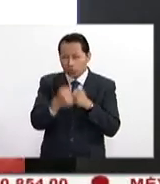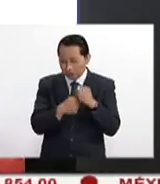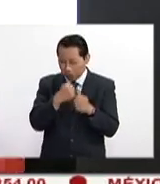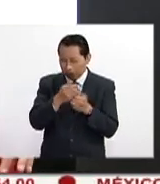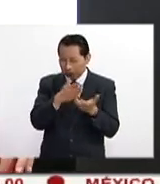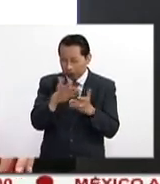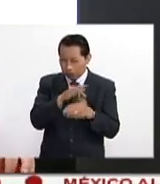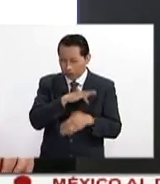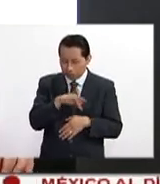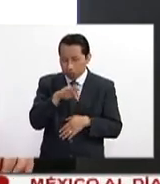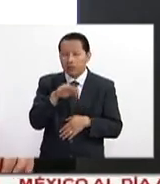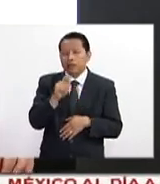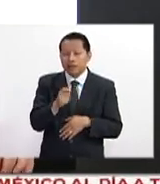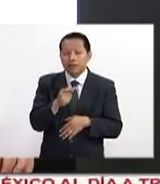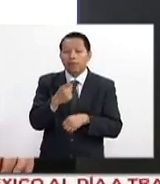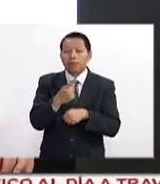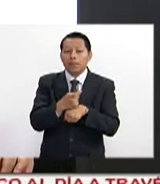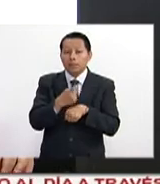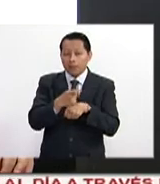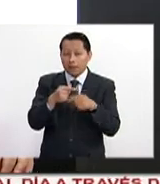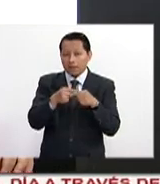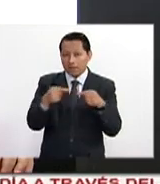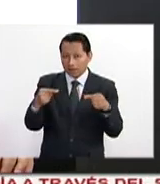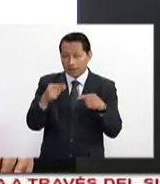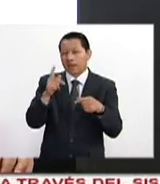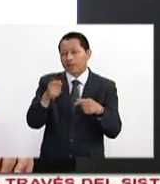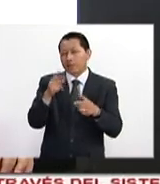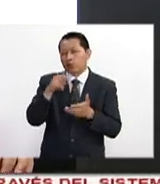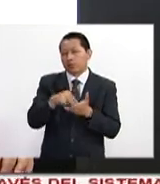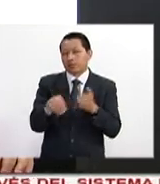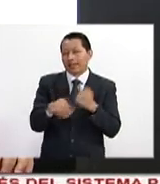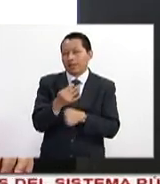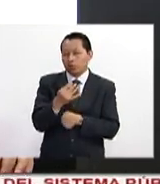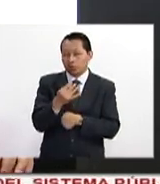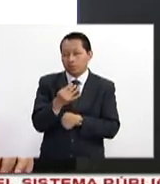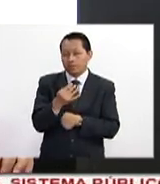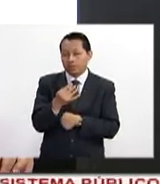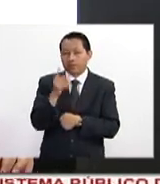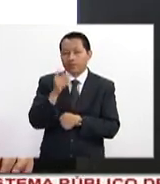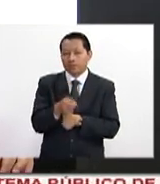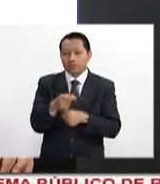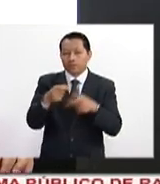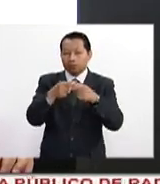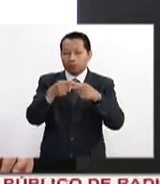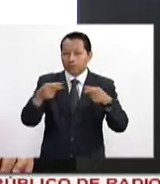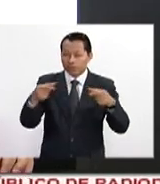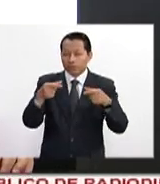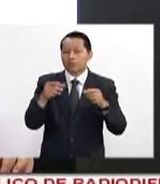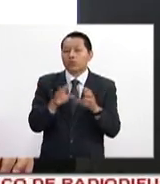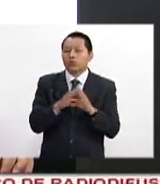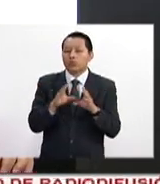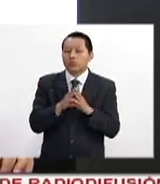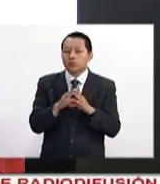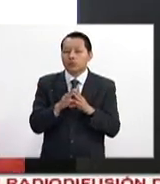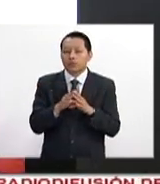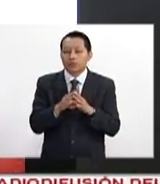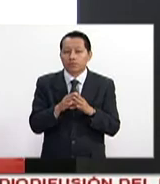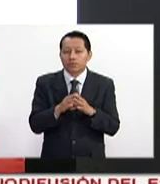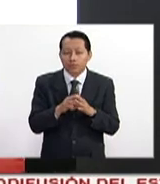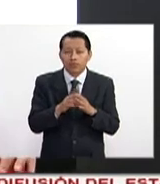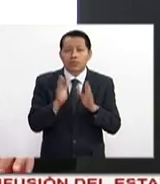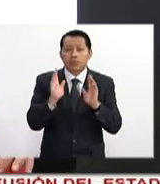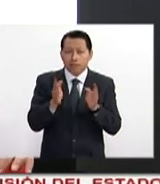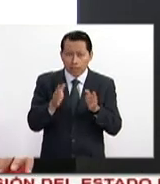logramos sacar la primera barra en el 2014. Y era una barra que, si bien ya